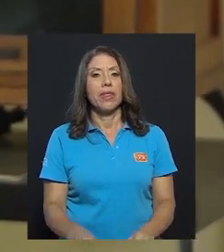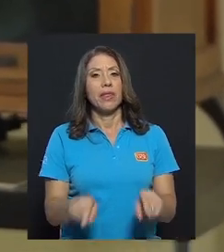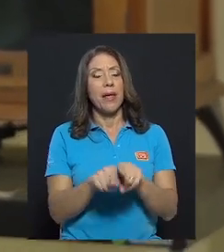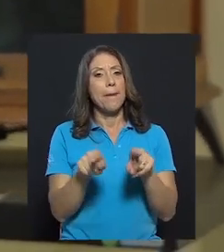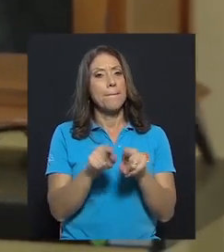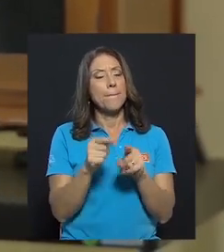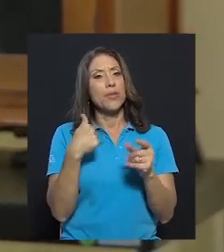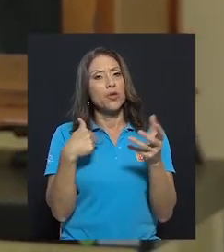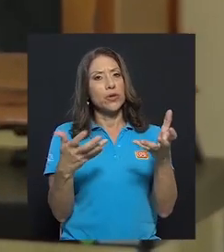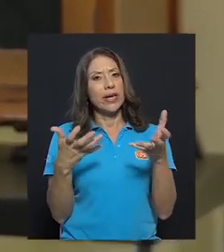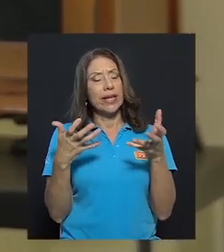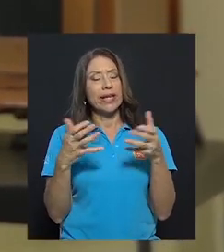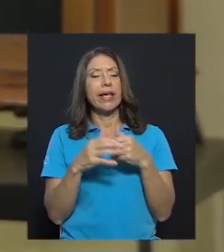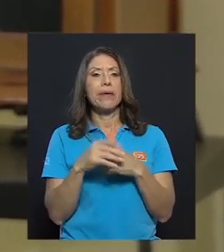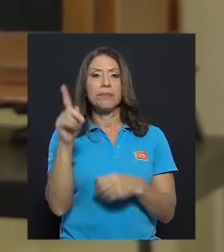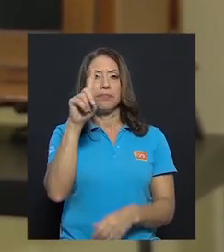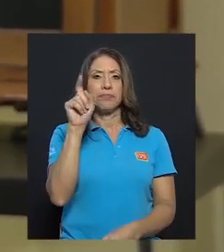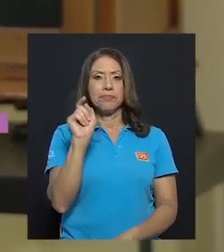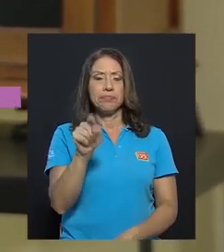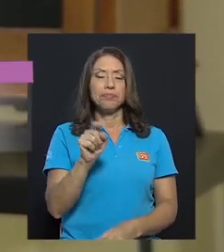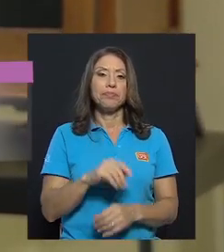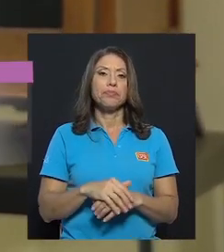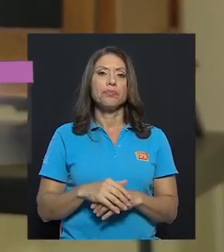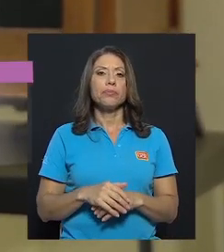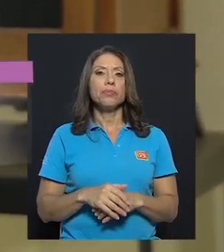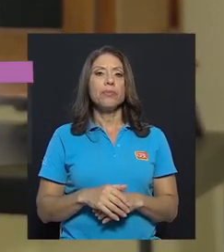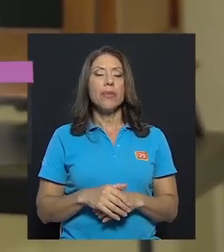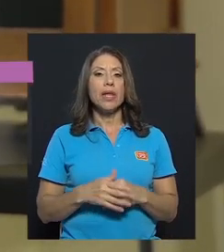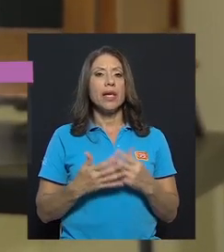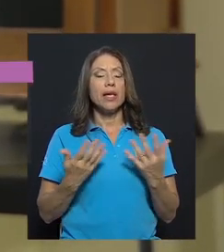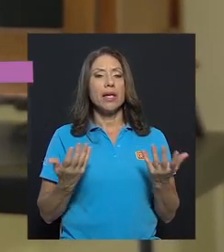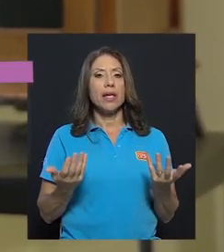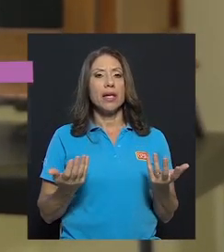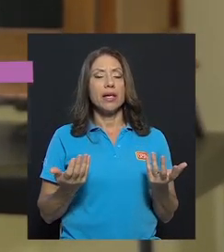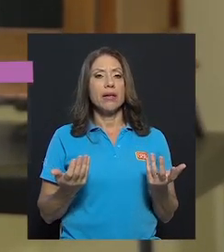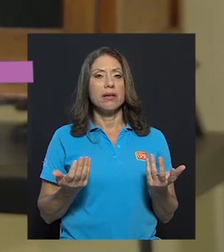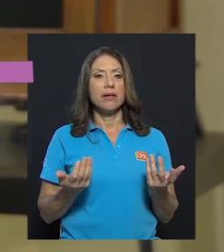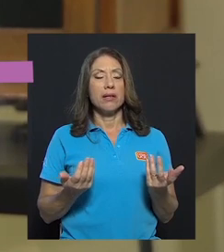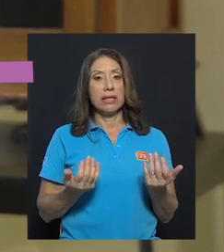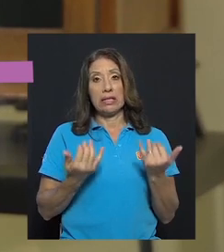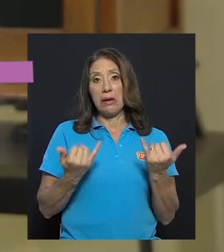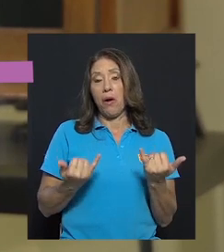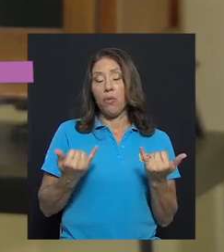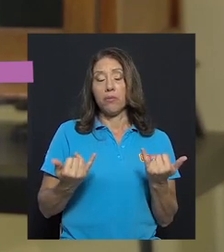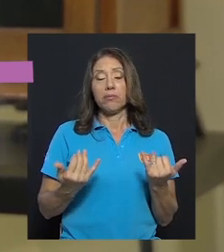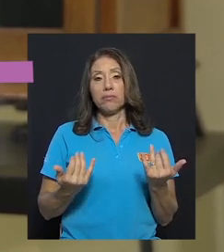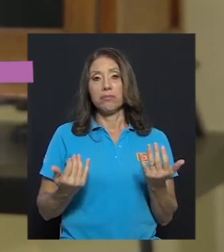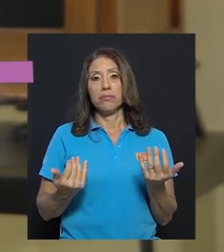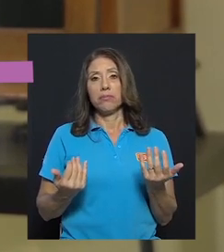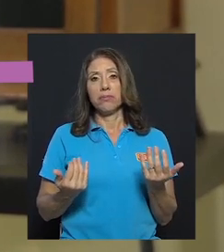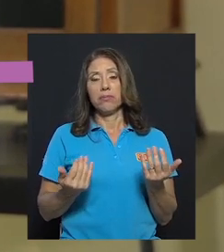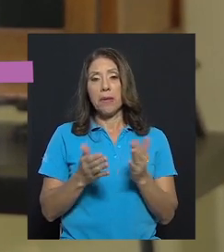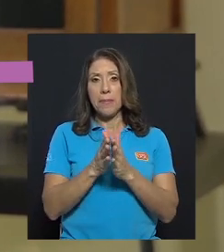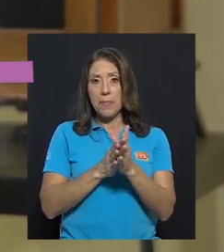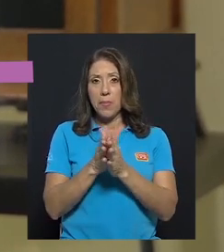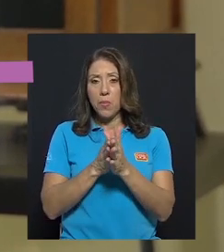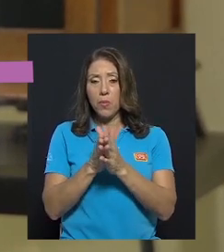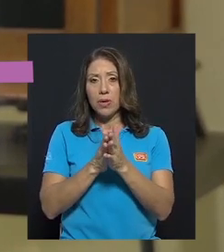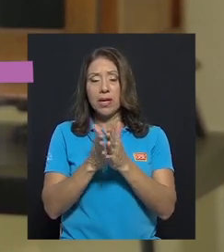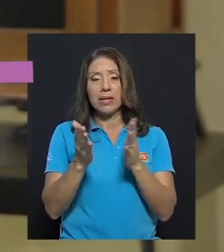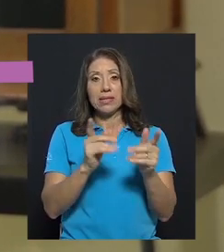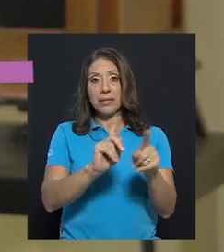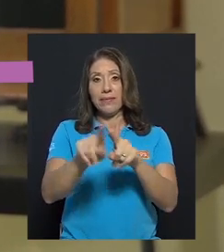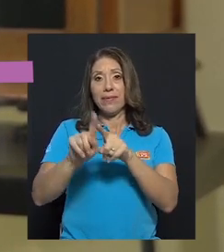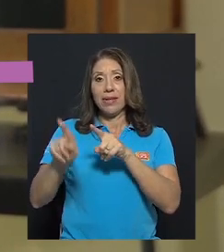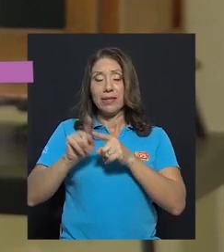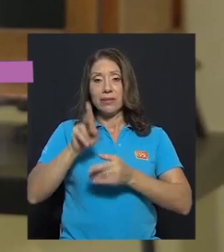Yo quería también hacerte la siguiente pregunta, y a propósito de que estamos, pues,